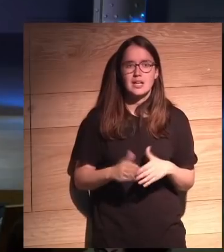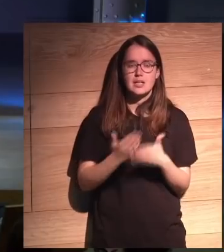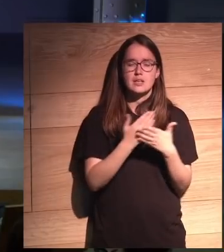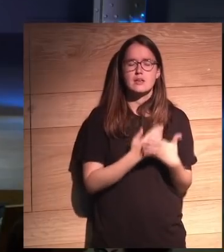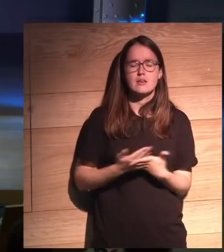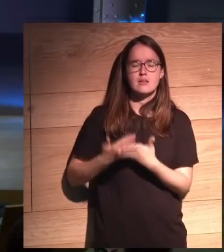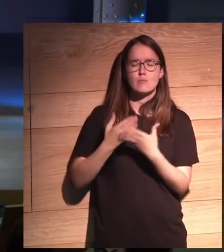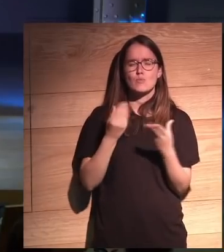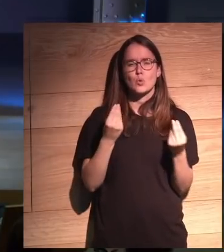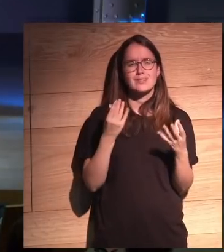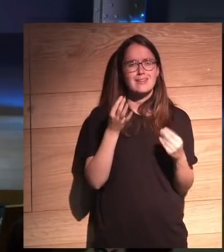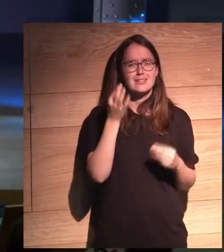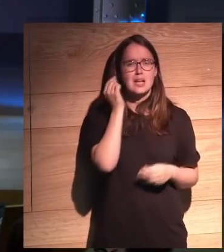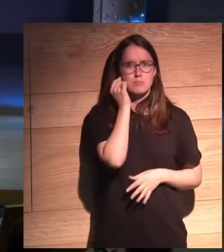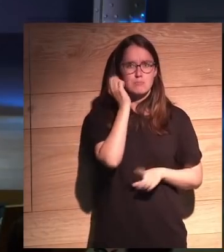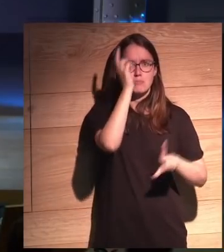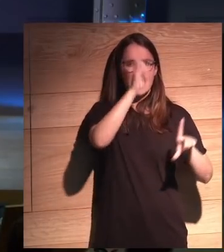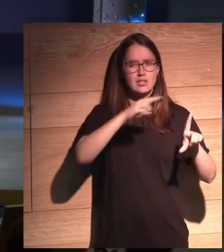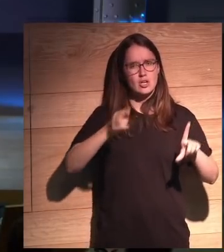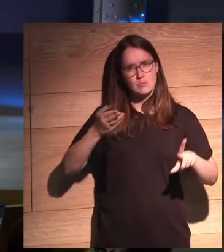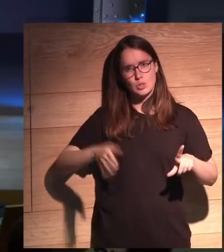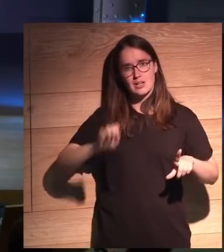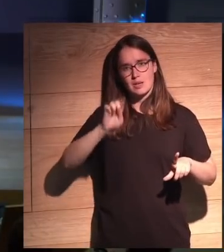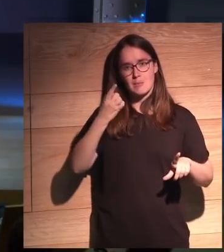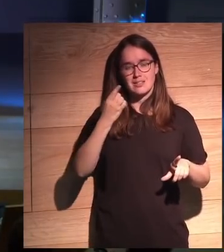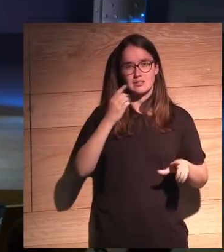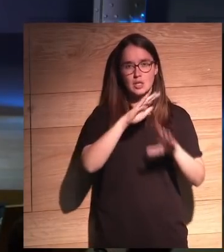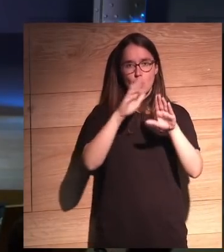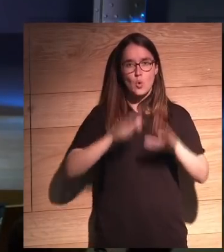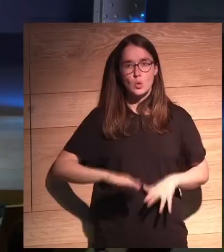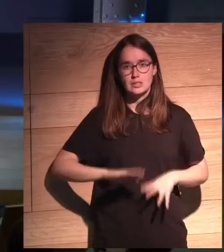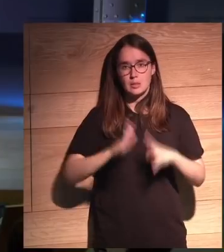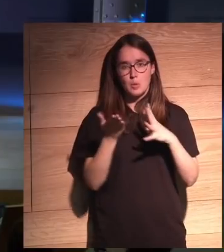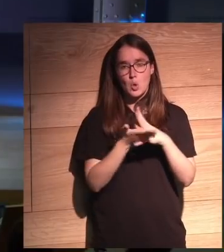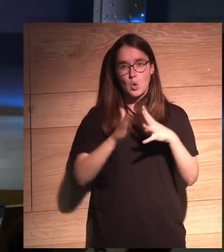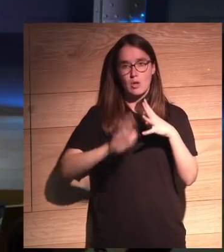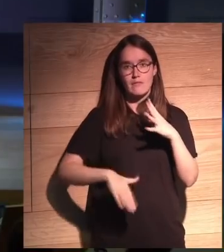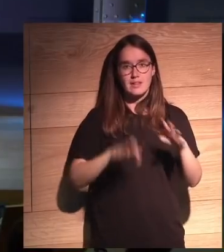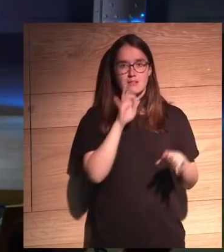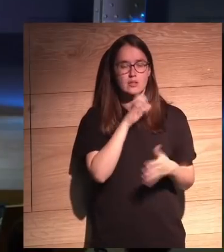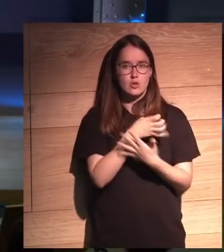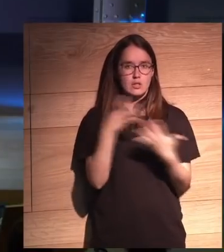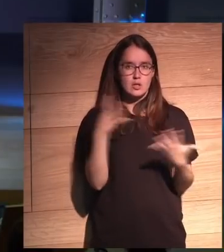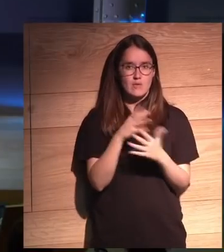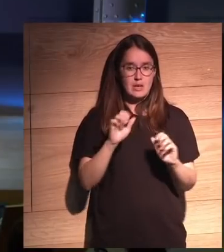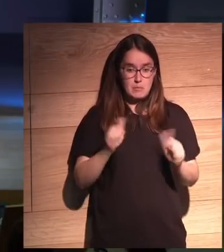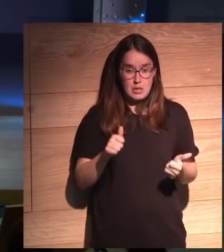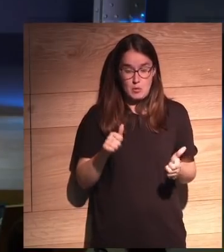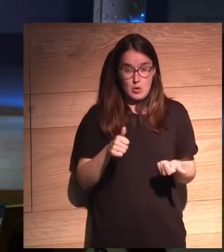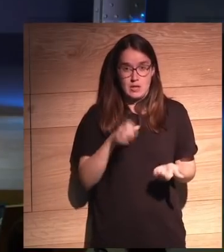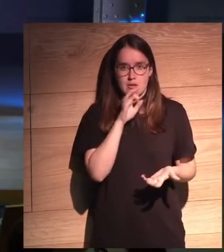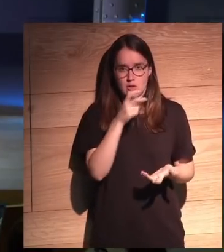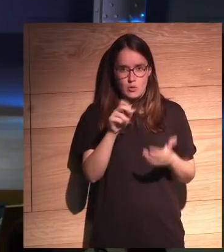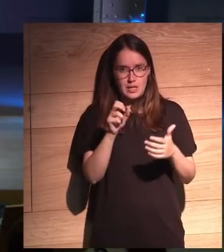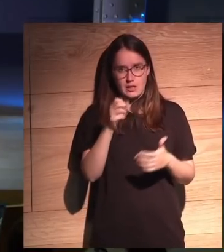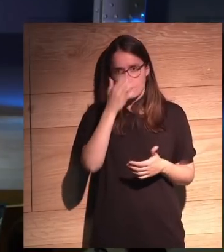estudiaron muchas de las pintoras más importantes del último cuarto del siglo XIX y de las primeras décadas